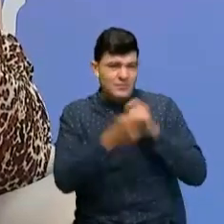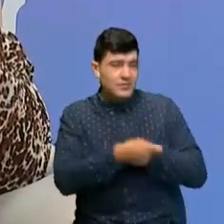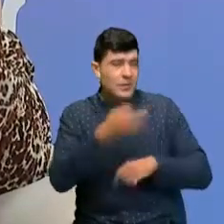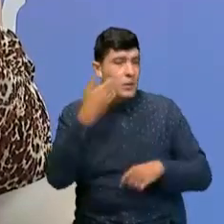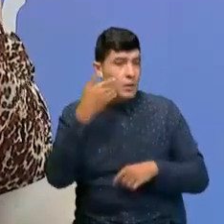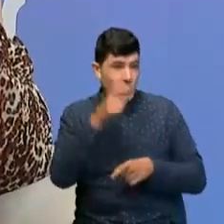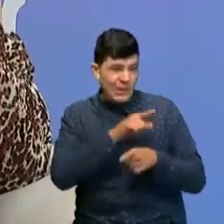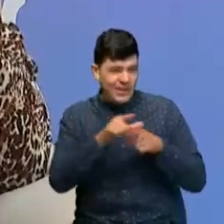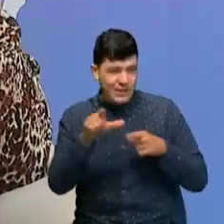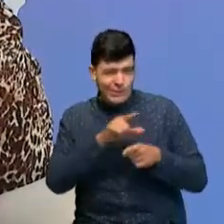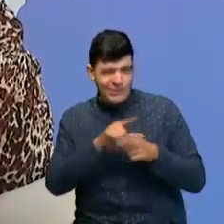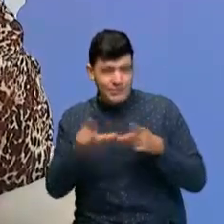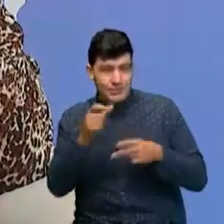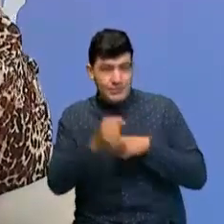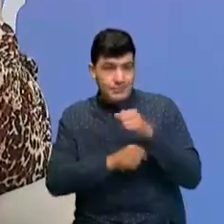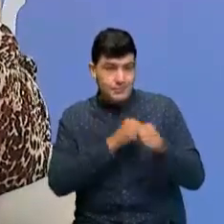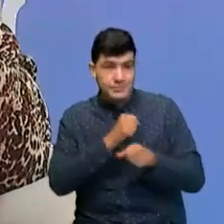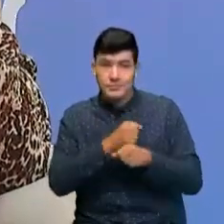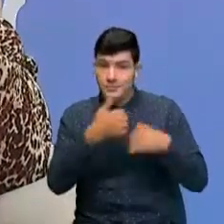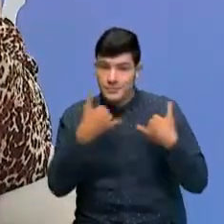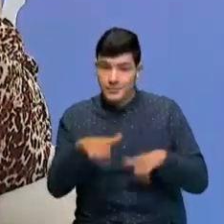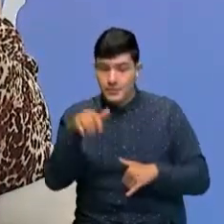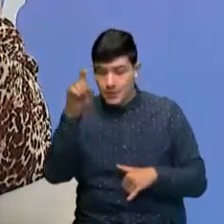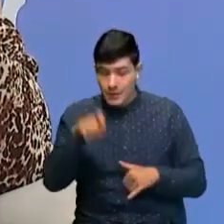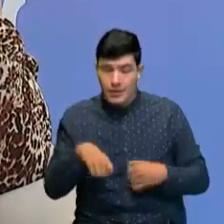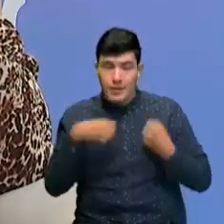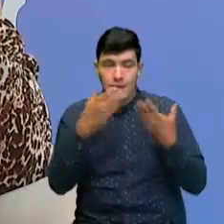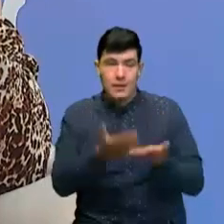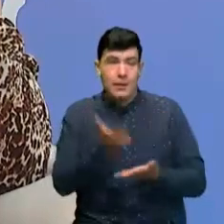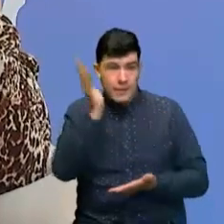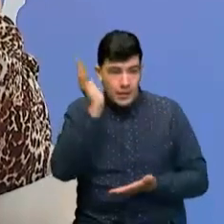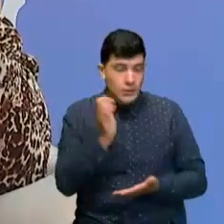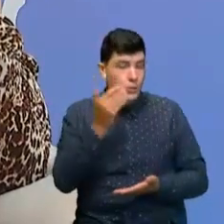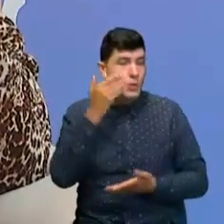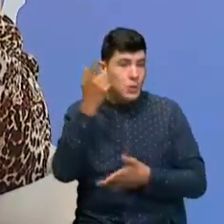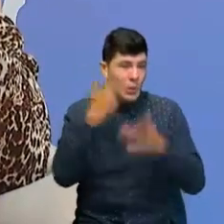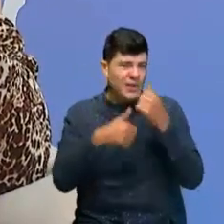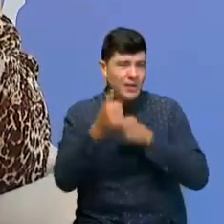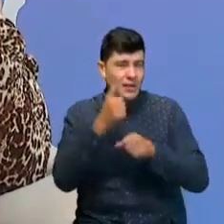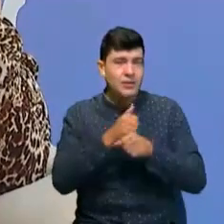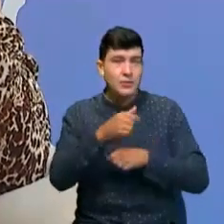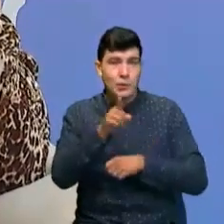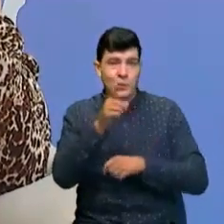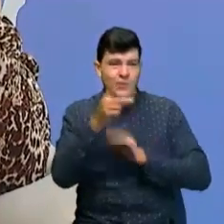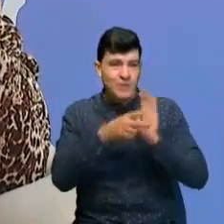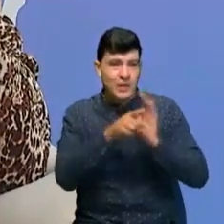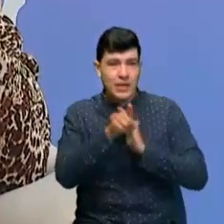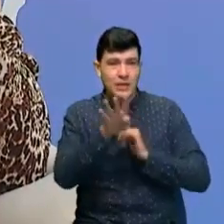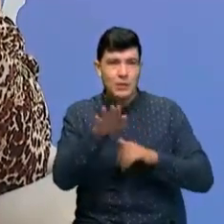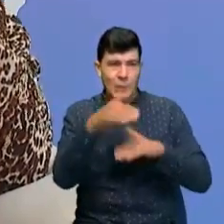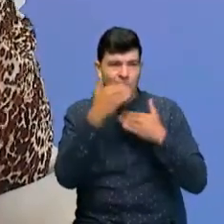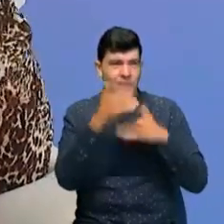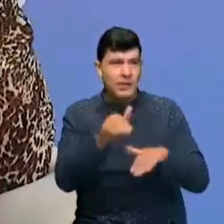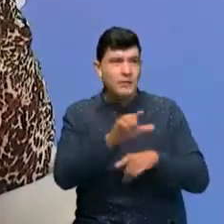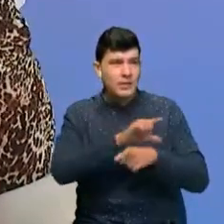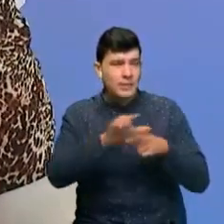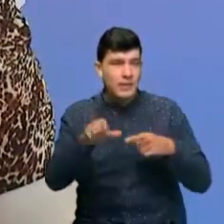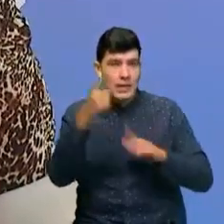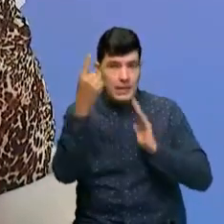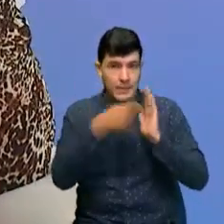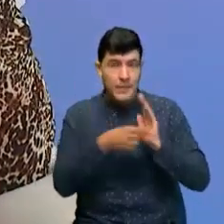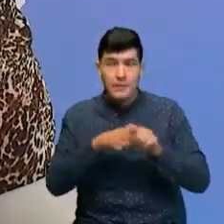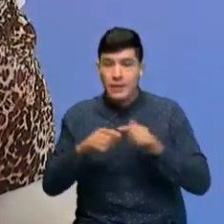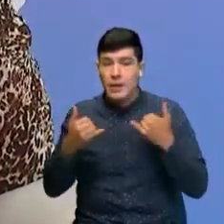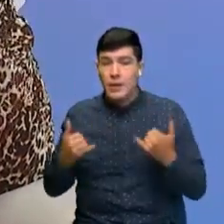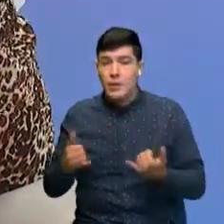cuántas semanas... Y edad ya tenía que estar pensionado desde el 2014, con un mínimo de semanas de 1.000 en ese régimen. Ahora, en